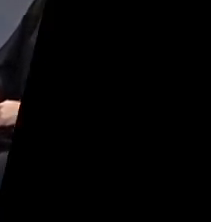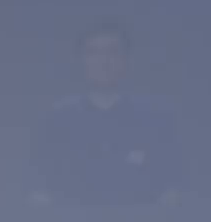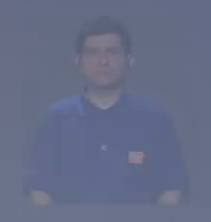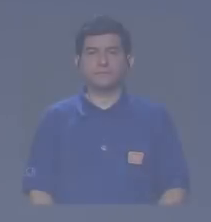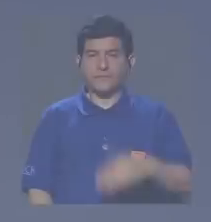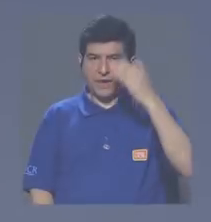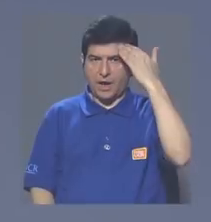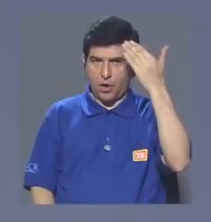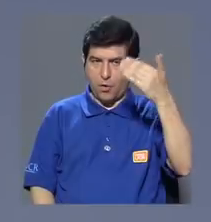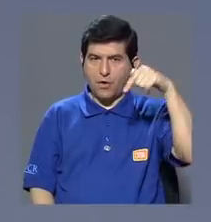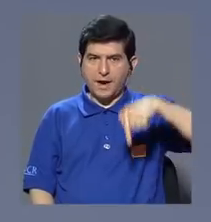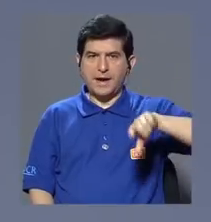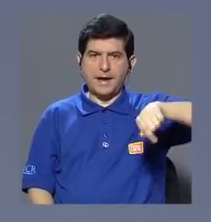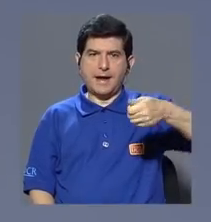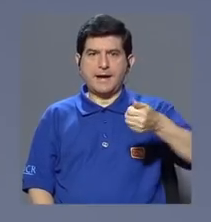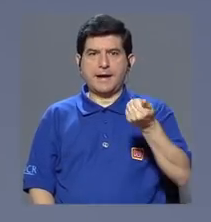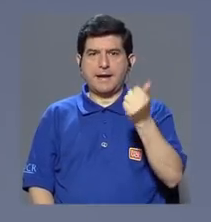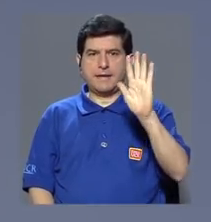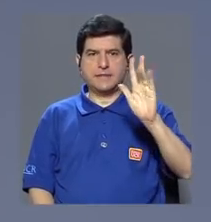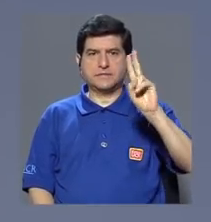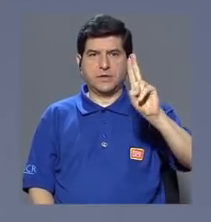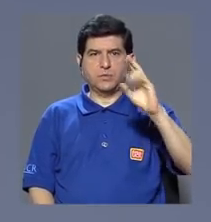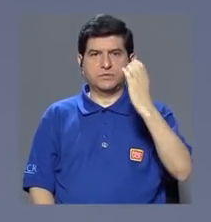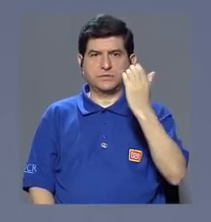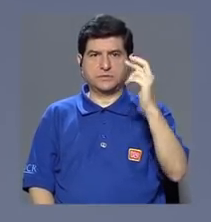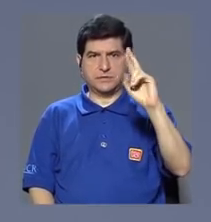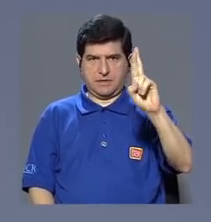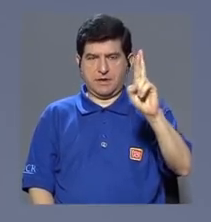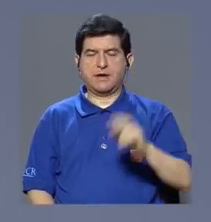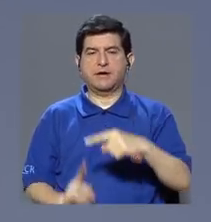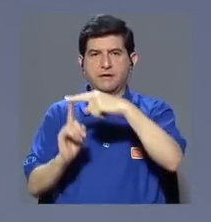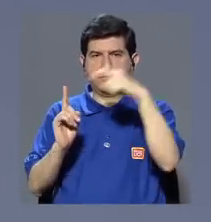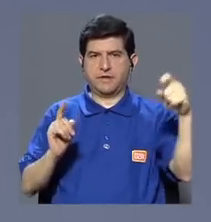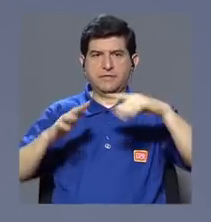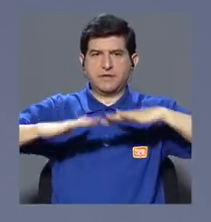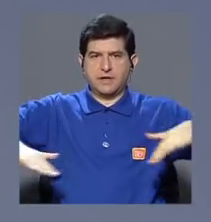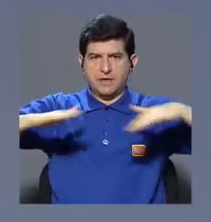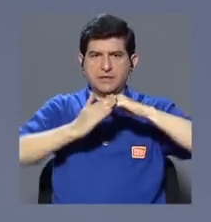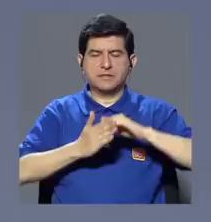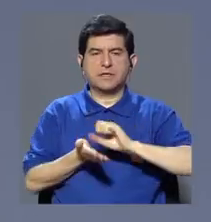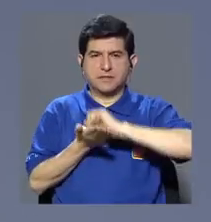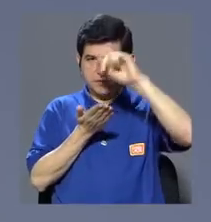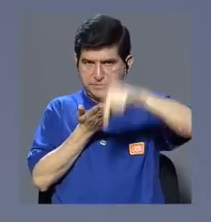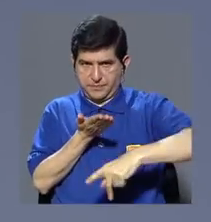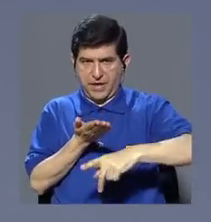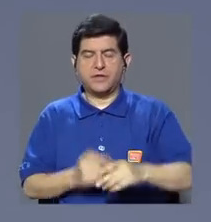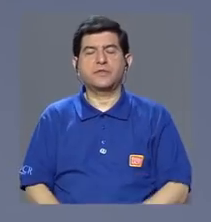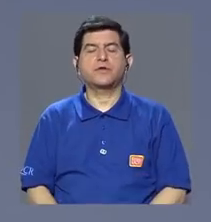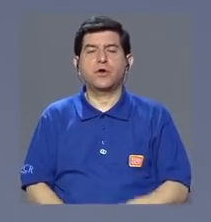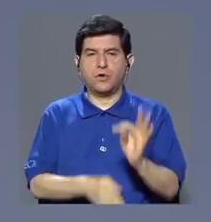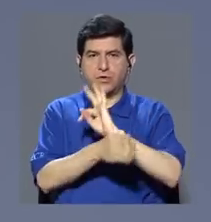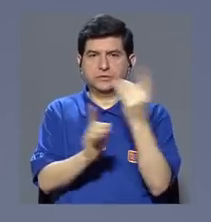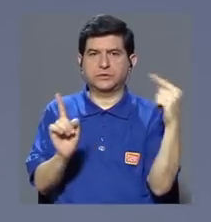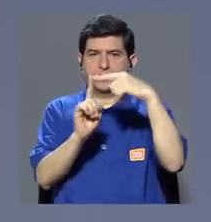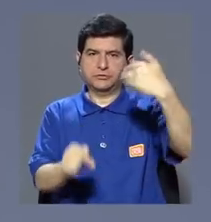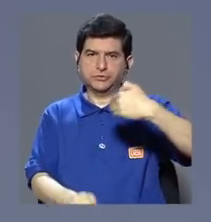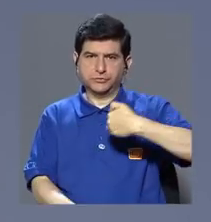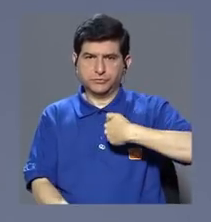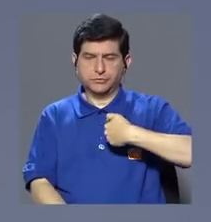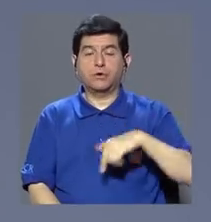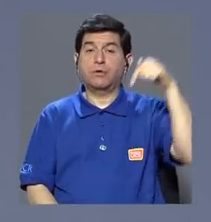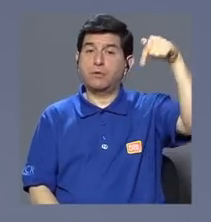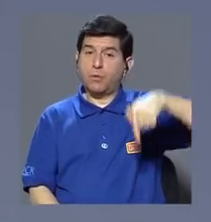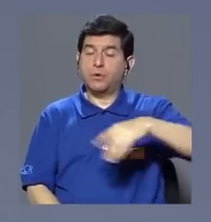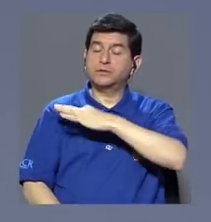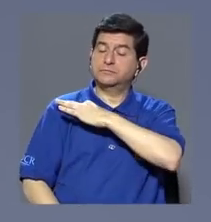hola estamos en el canal 15 universidad de costa rica desde el campo de rodrigo facio haciendo televisión con sentido y